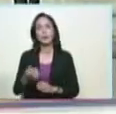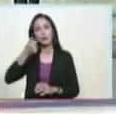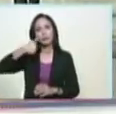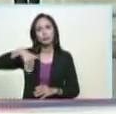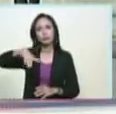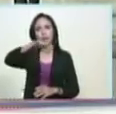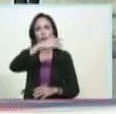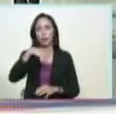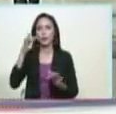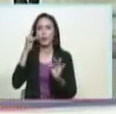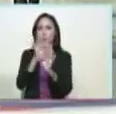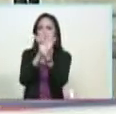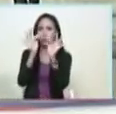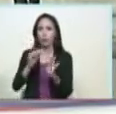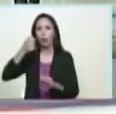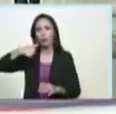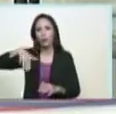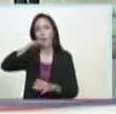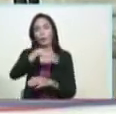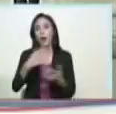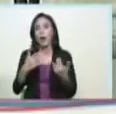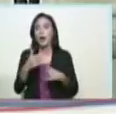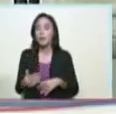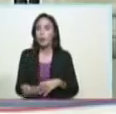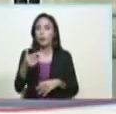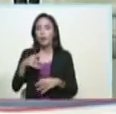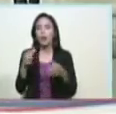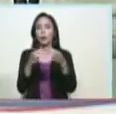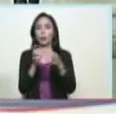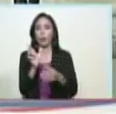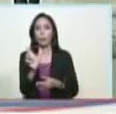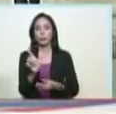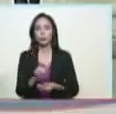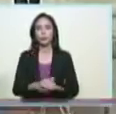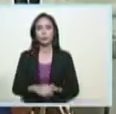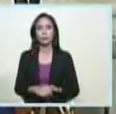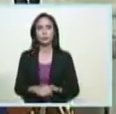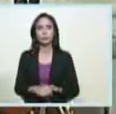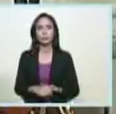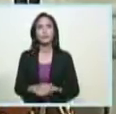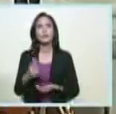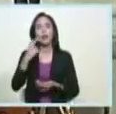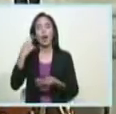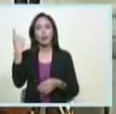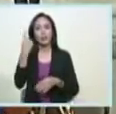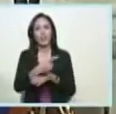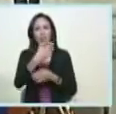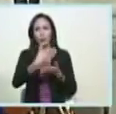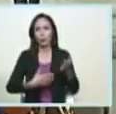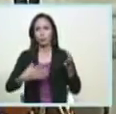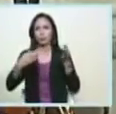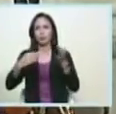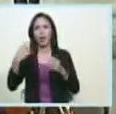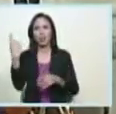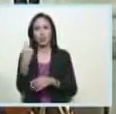pueblo y la vanguardia ese pueblo el partido socialista unido de venezuela tengo aquí un decreto